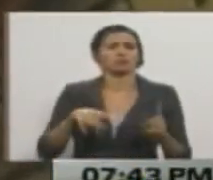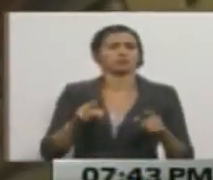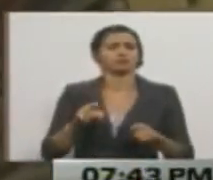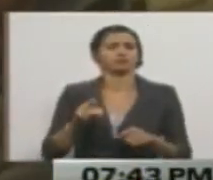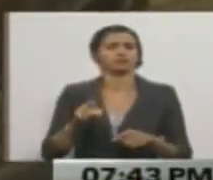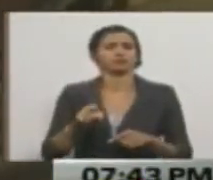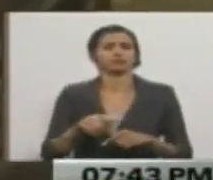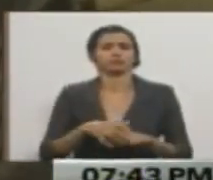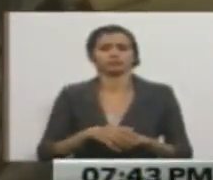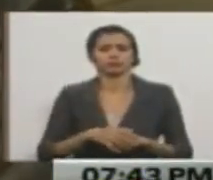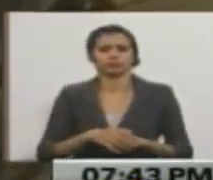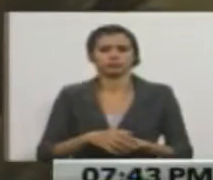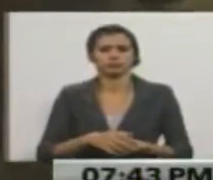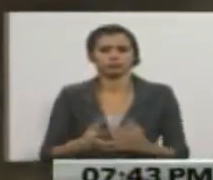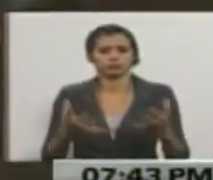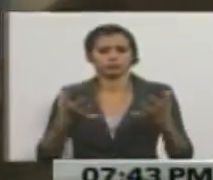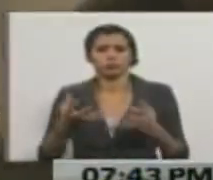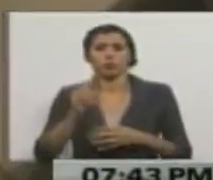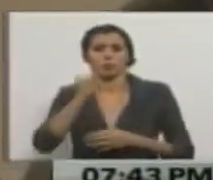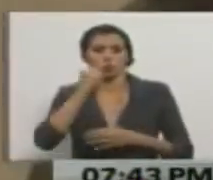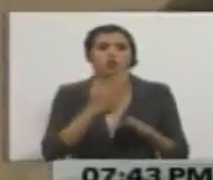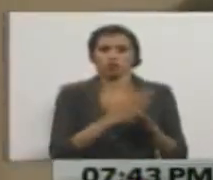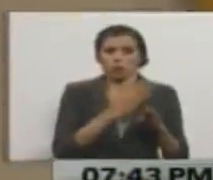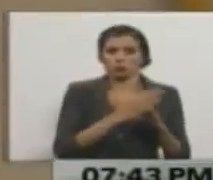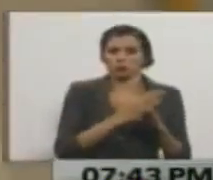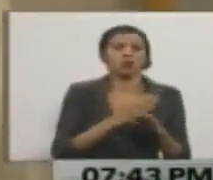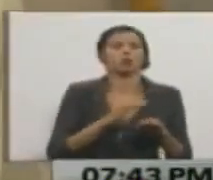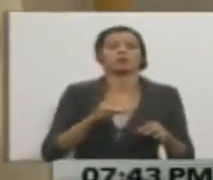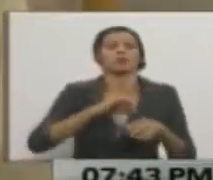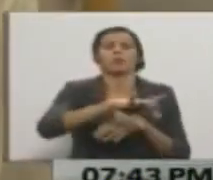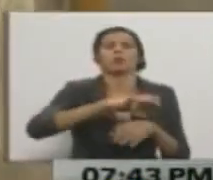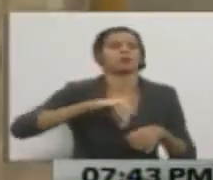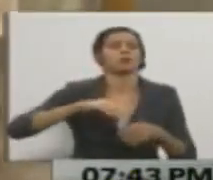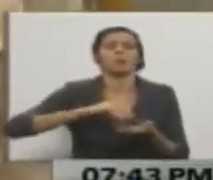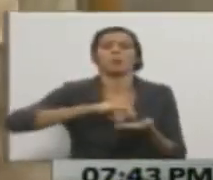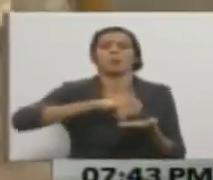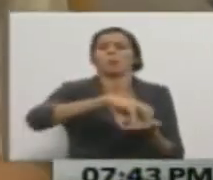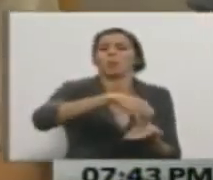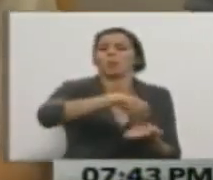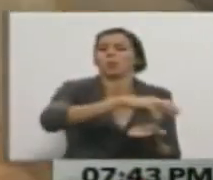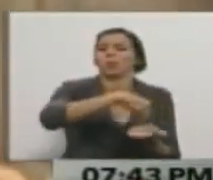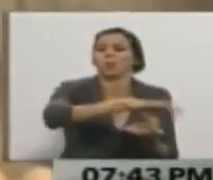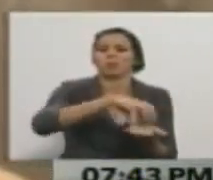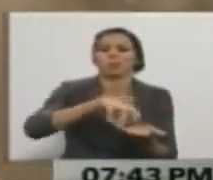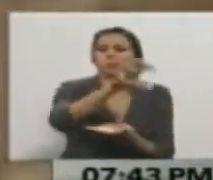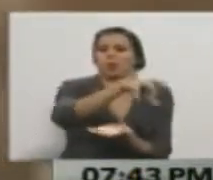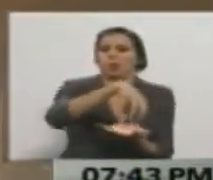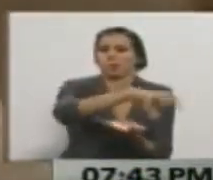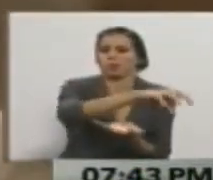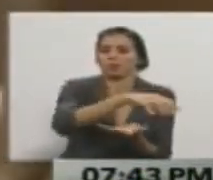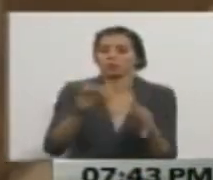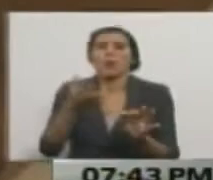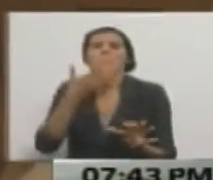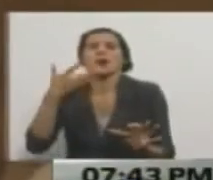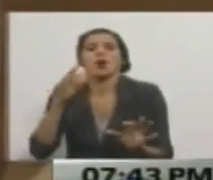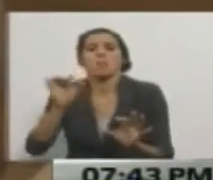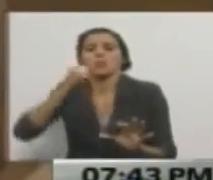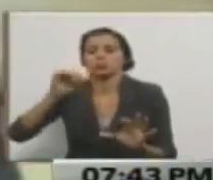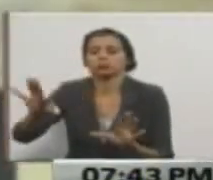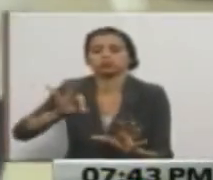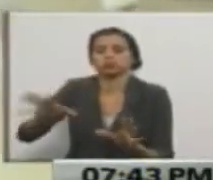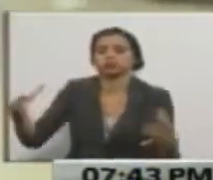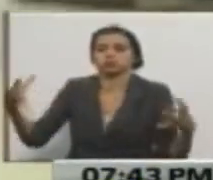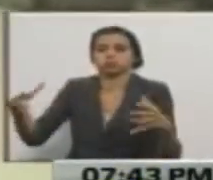mal corte que nos están dando. Pero te lo digo así, en llano. El estándar de merma son 2%, cualquier